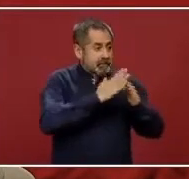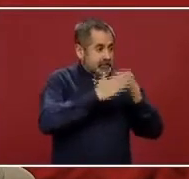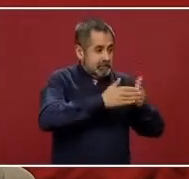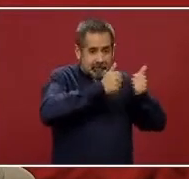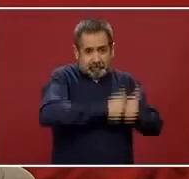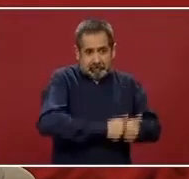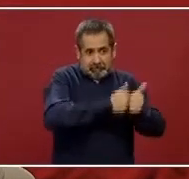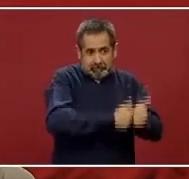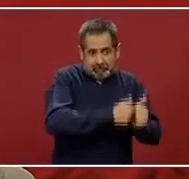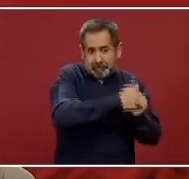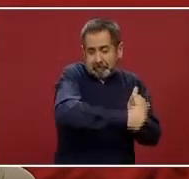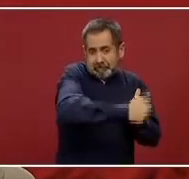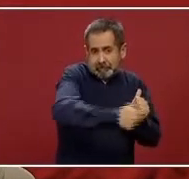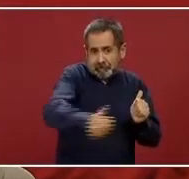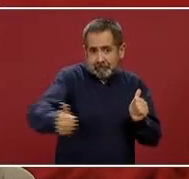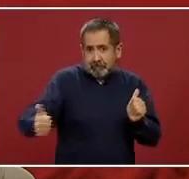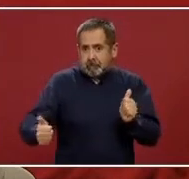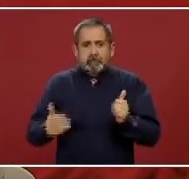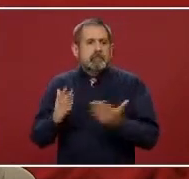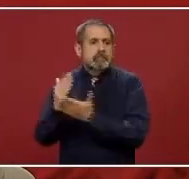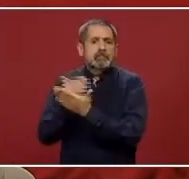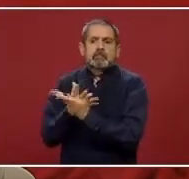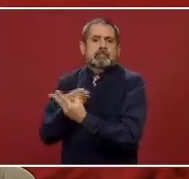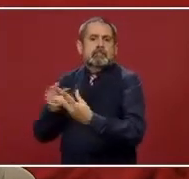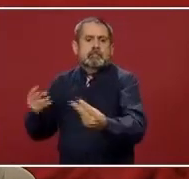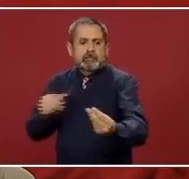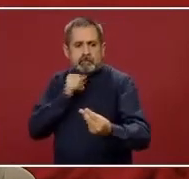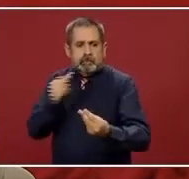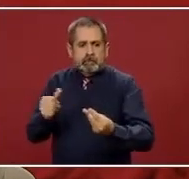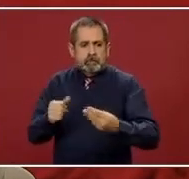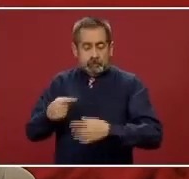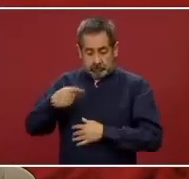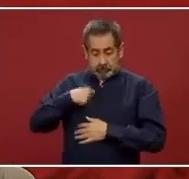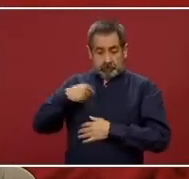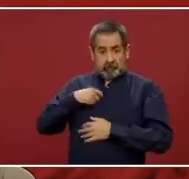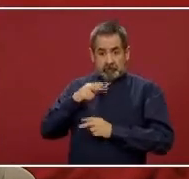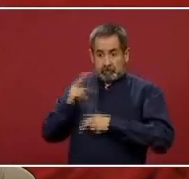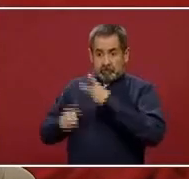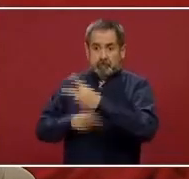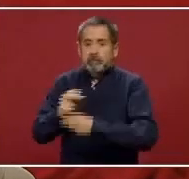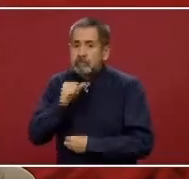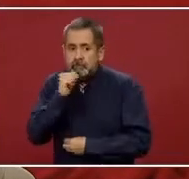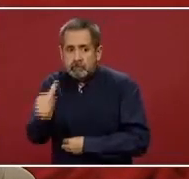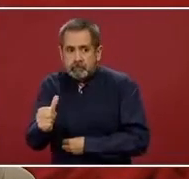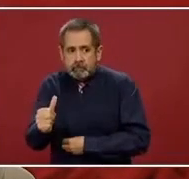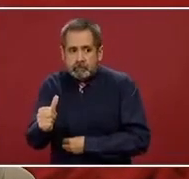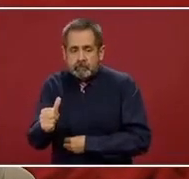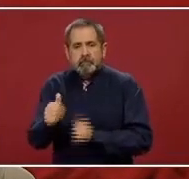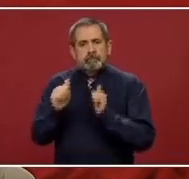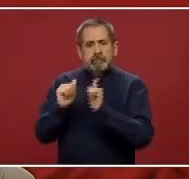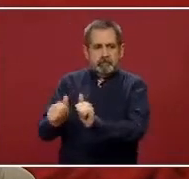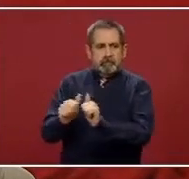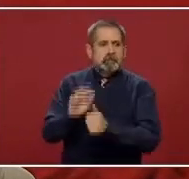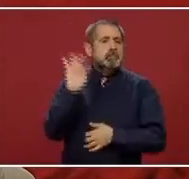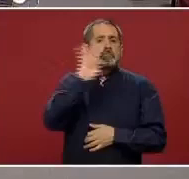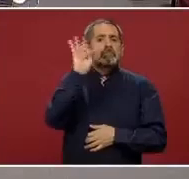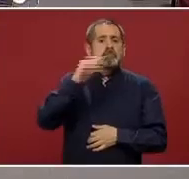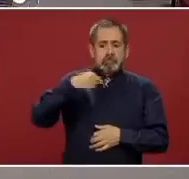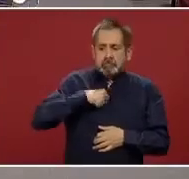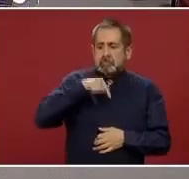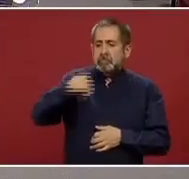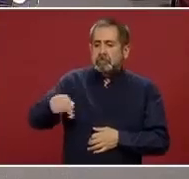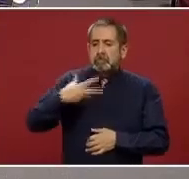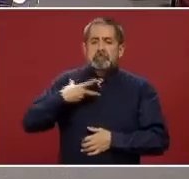Yo no voy al trabajo y les protejo a todos ustedes. Blanca no va al trabajo y nos protege a